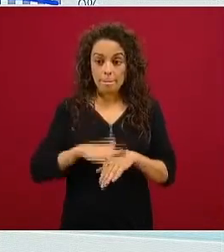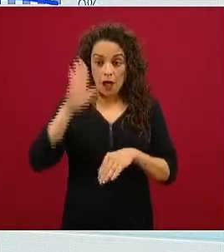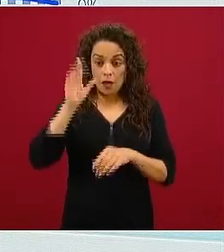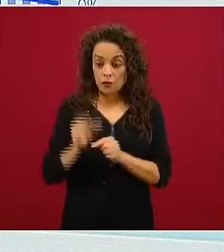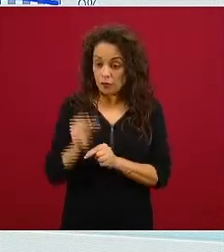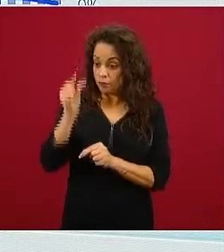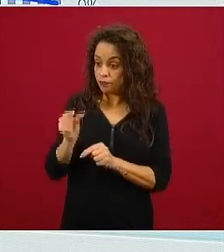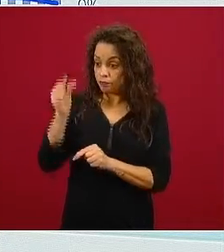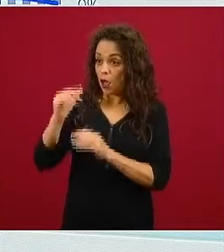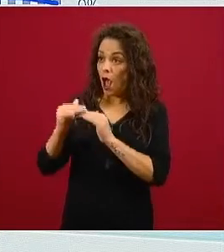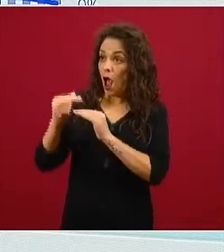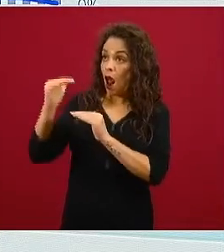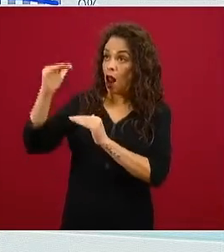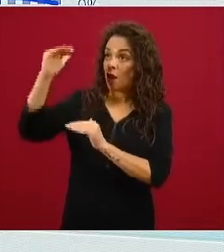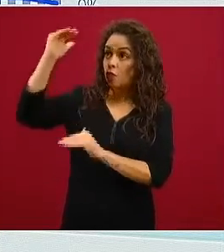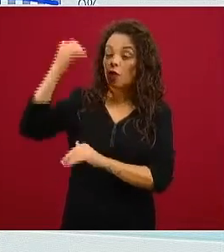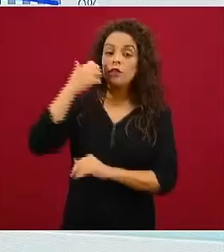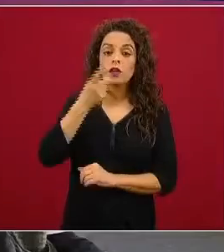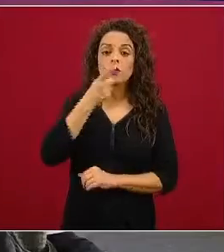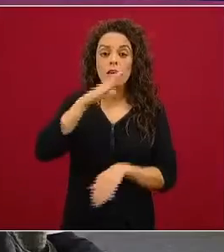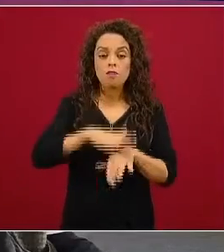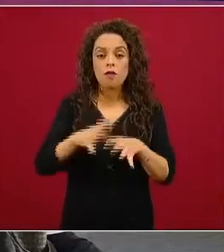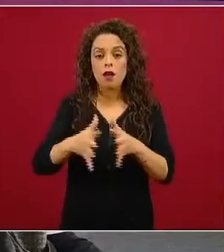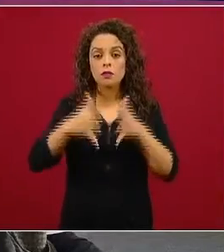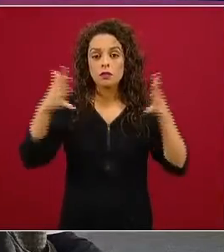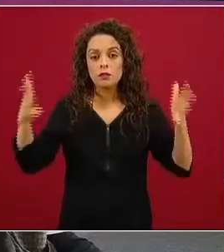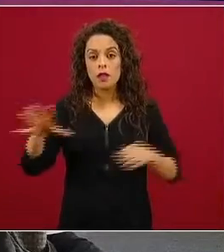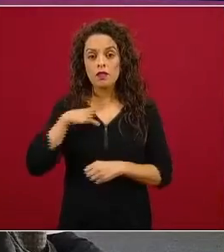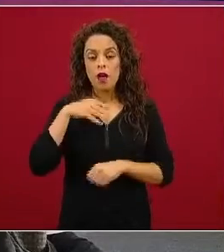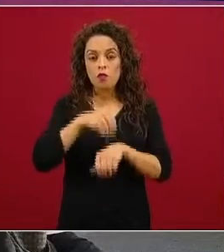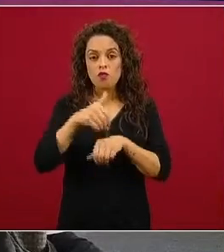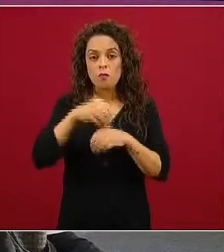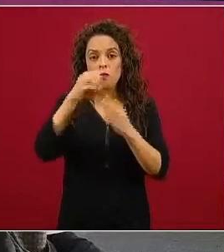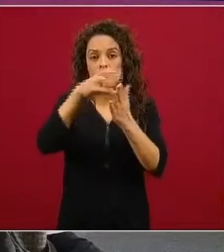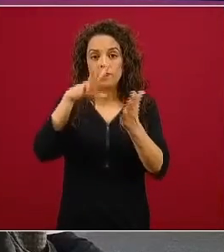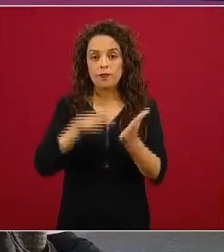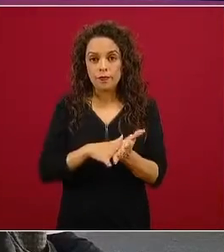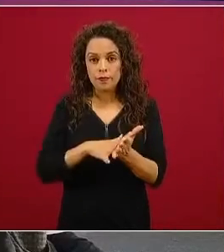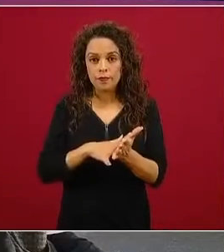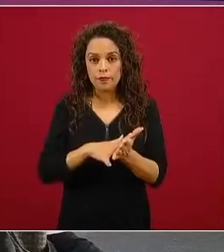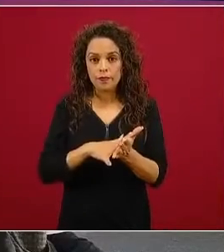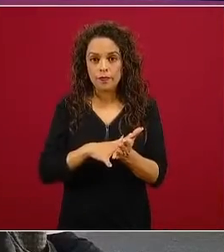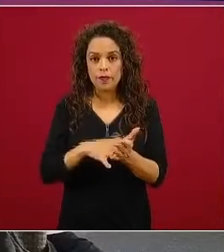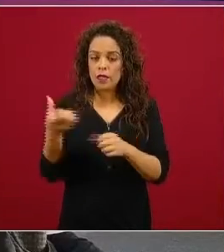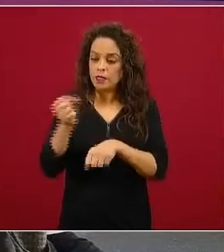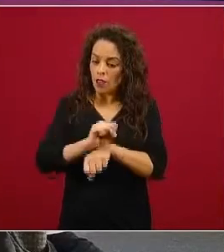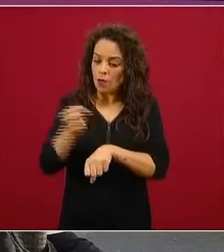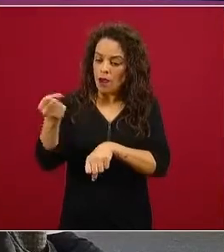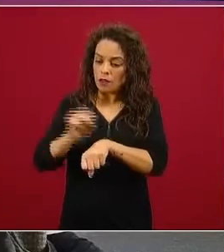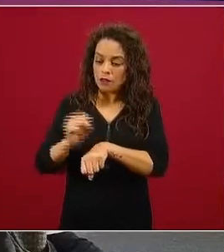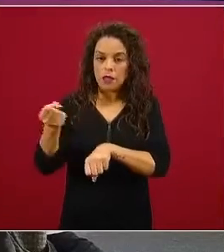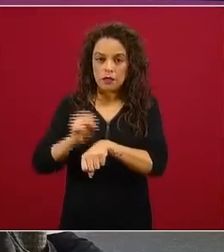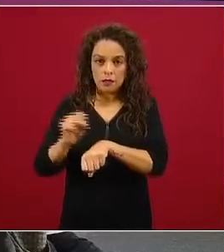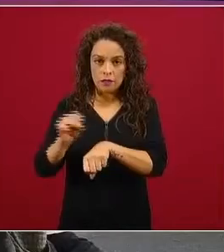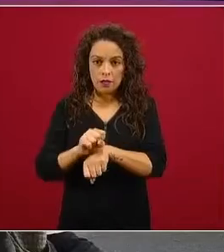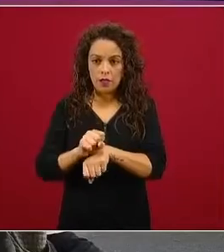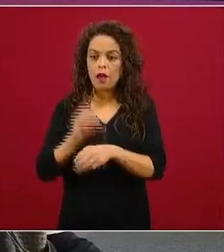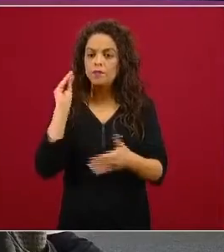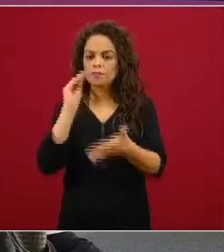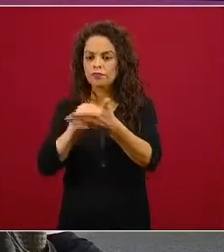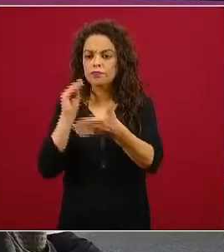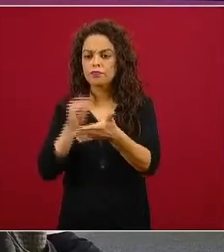es una representación gráfica, visual, de lo que ocurre con una epidemia. Se compone de dos elementos.